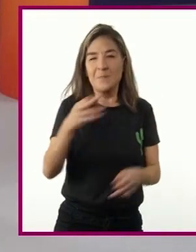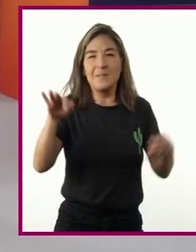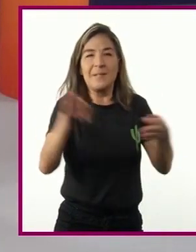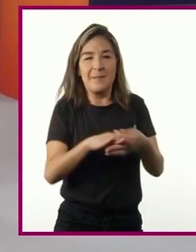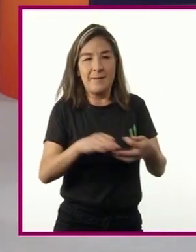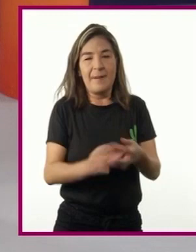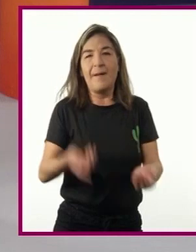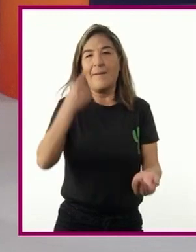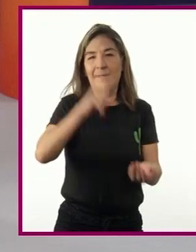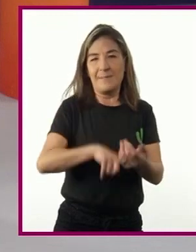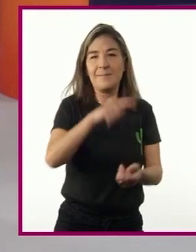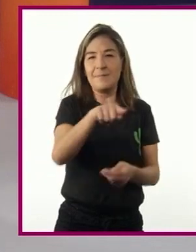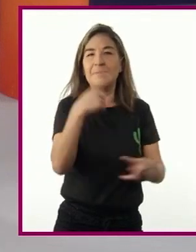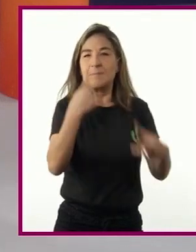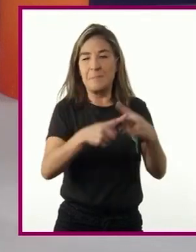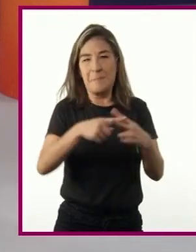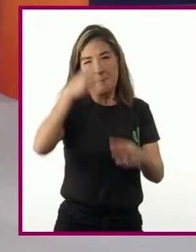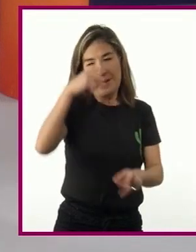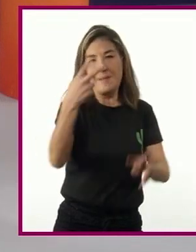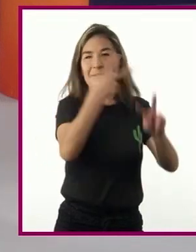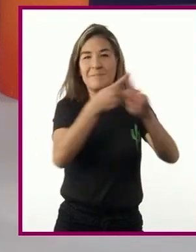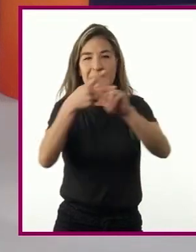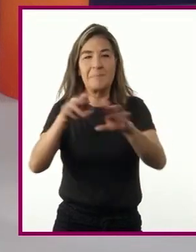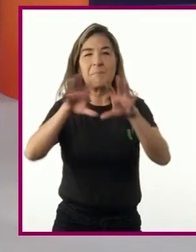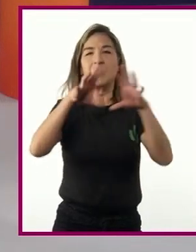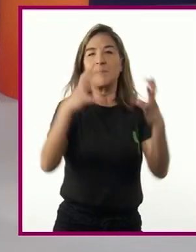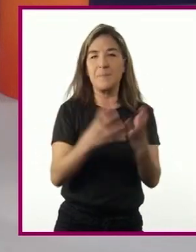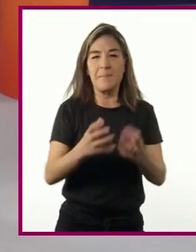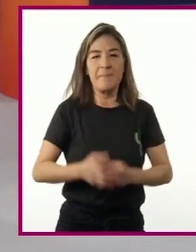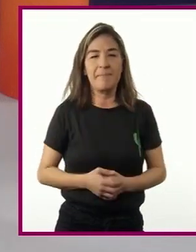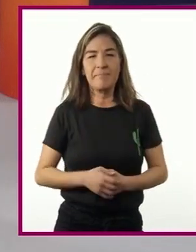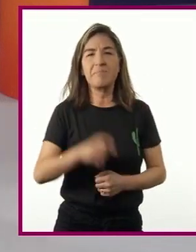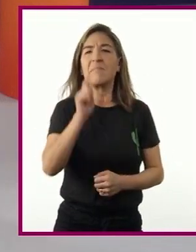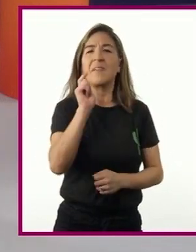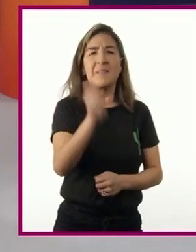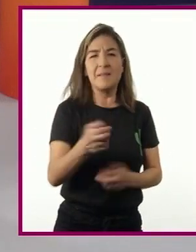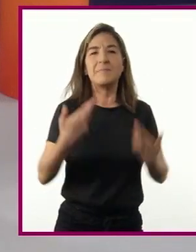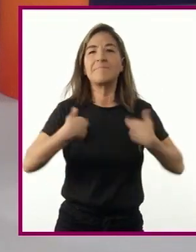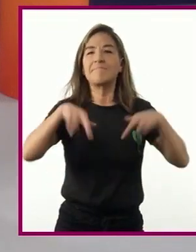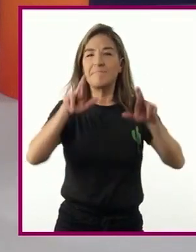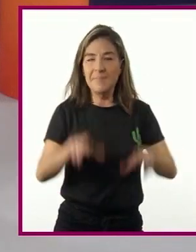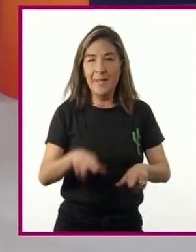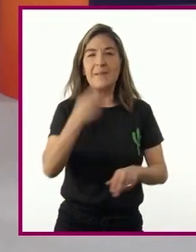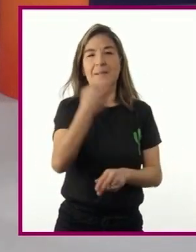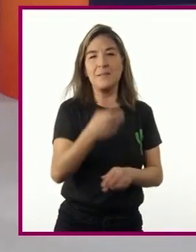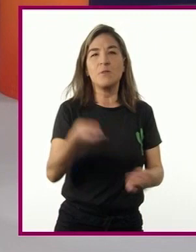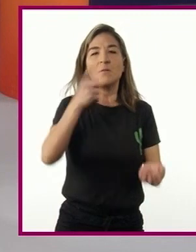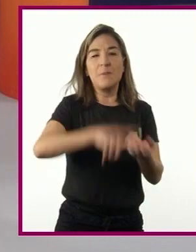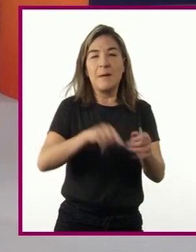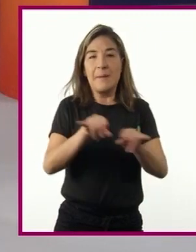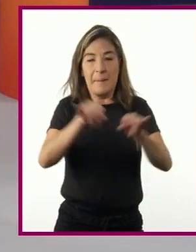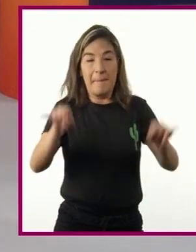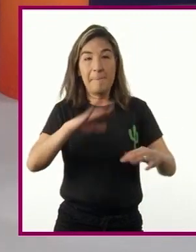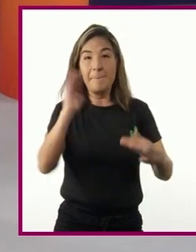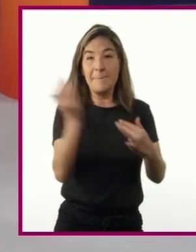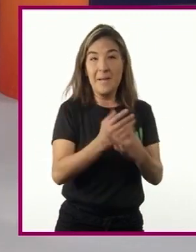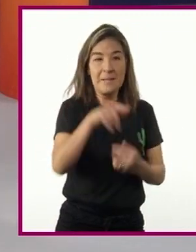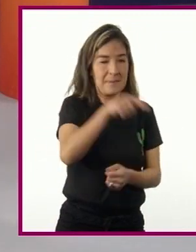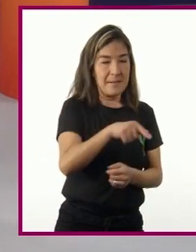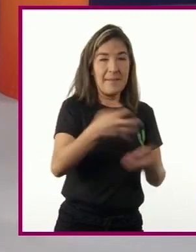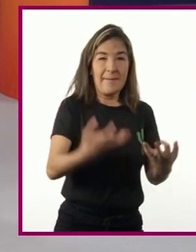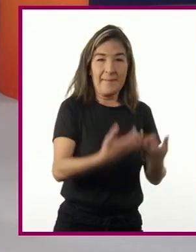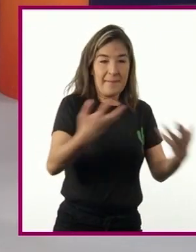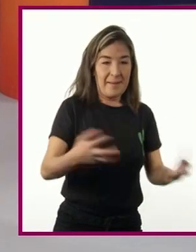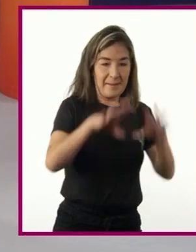presentes en los cálculos astronómicos, que representan la distancia media entre la Tierra y el